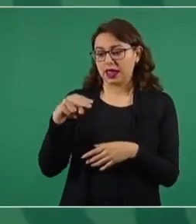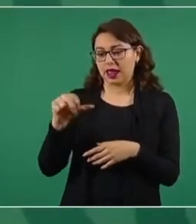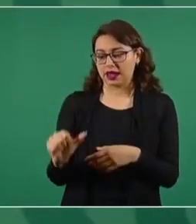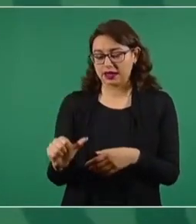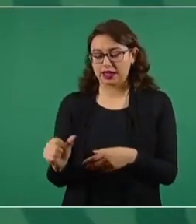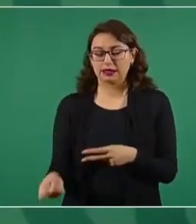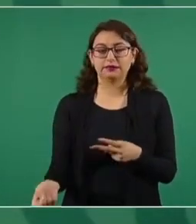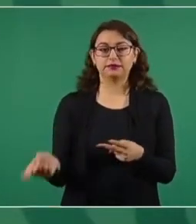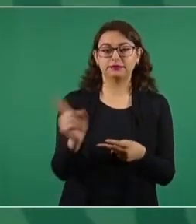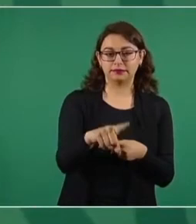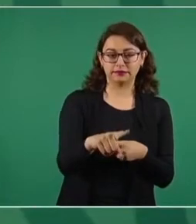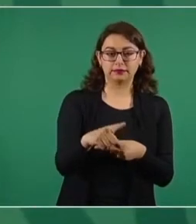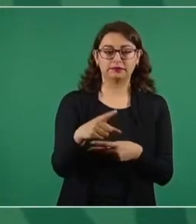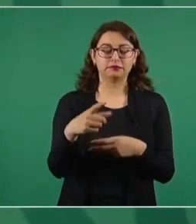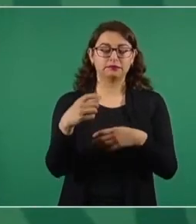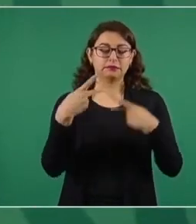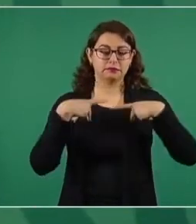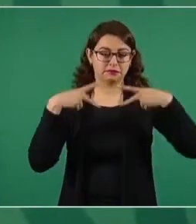empresarios,